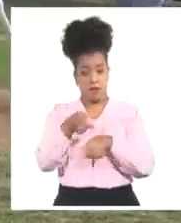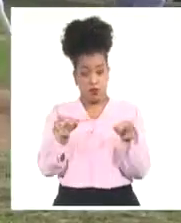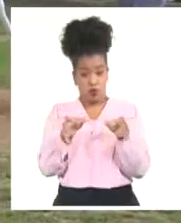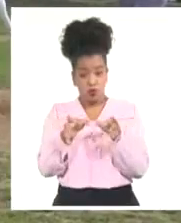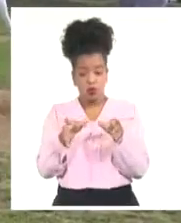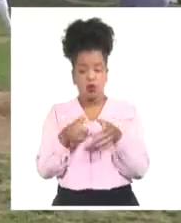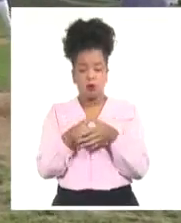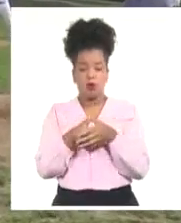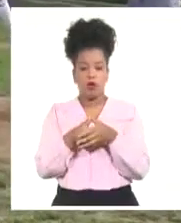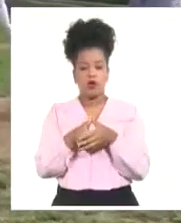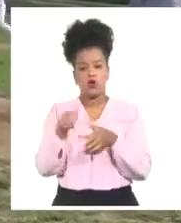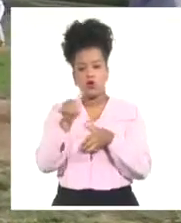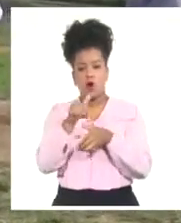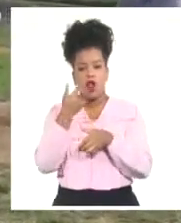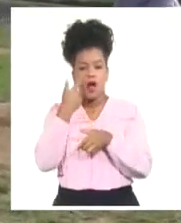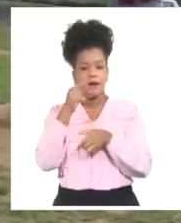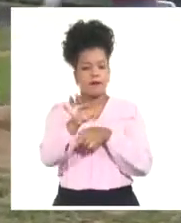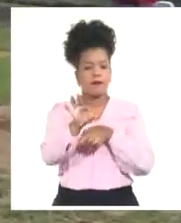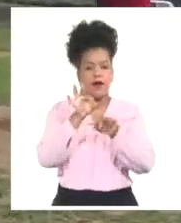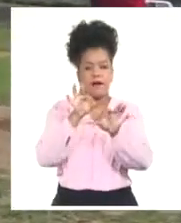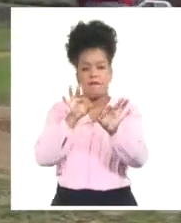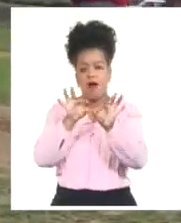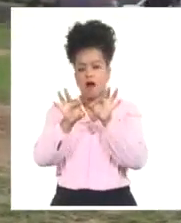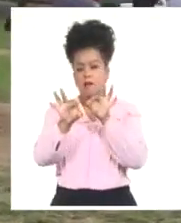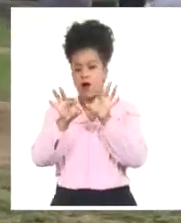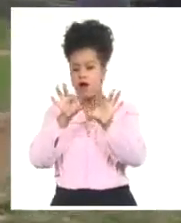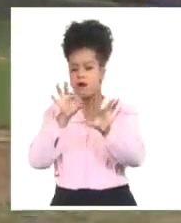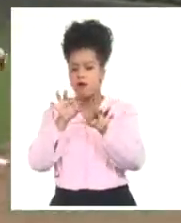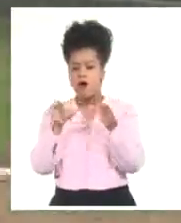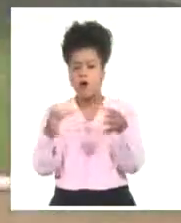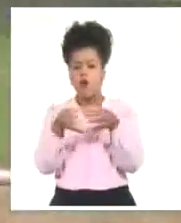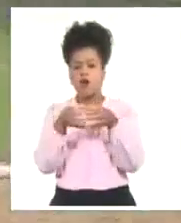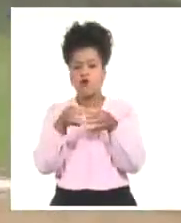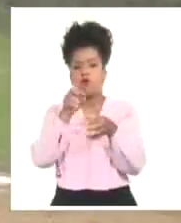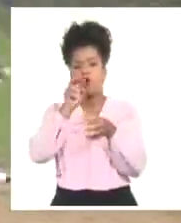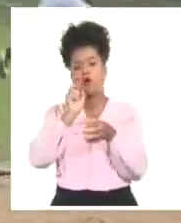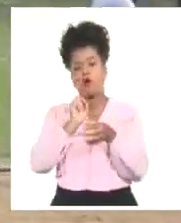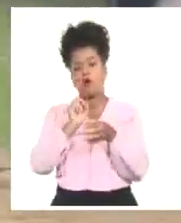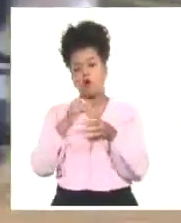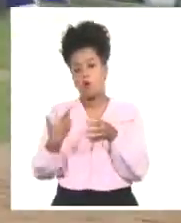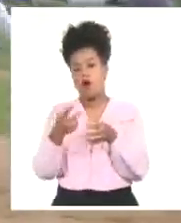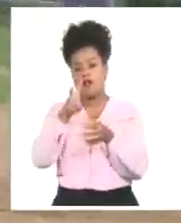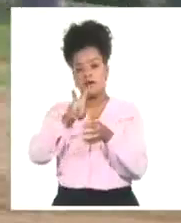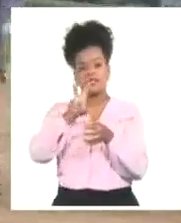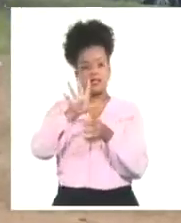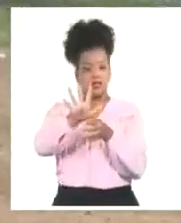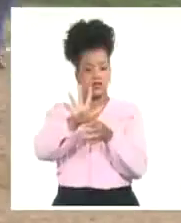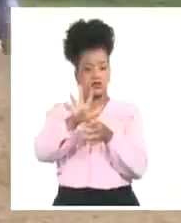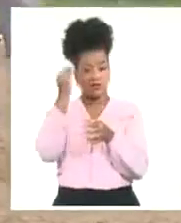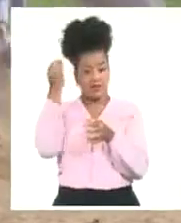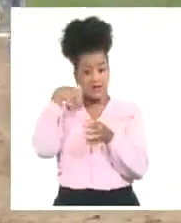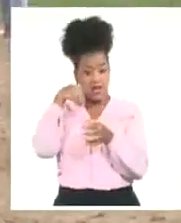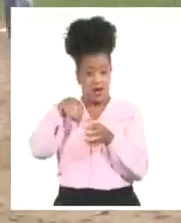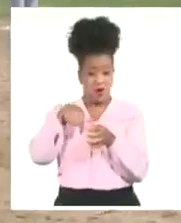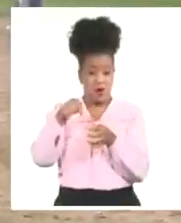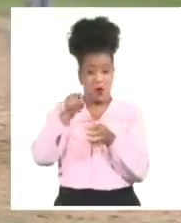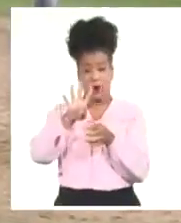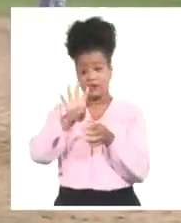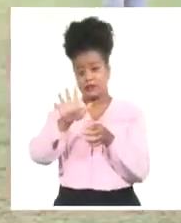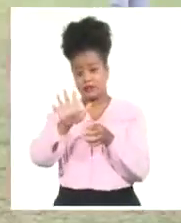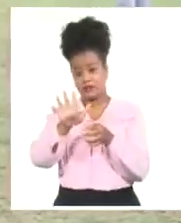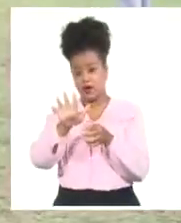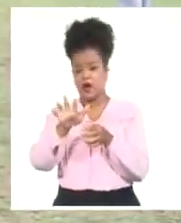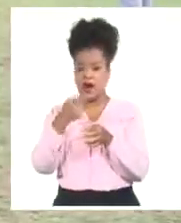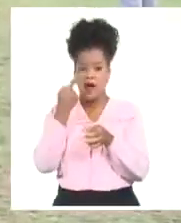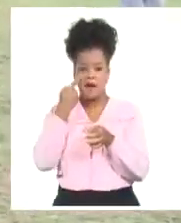realizando los cortes hasta dejar un equipo de 25 atletas, que son los que van